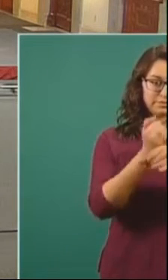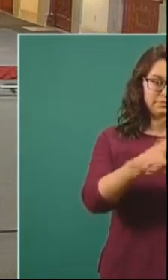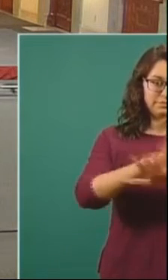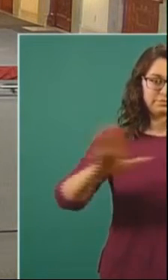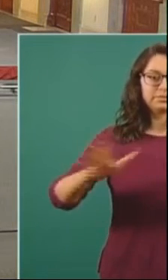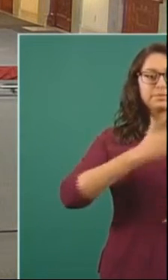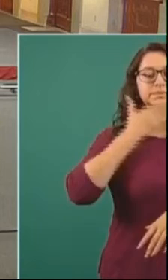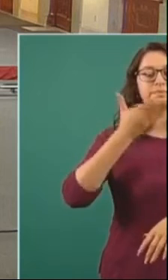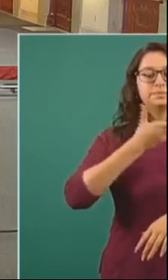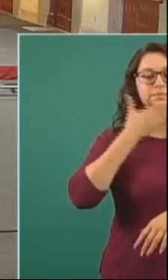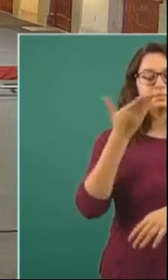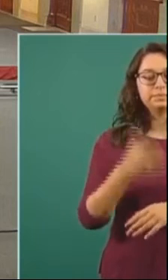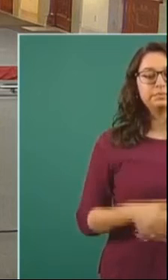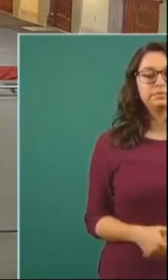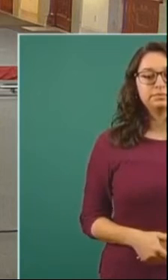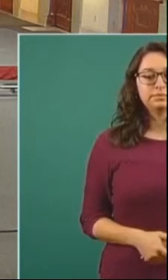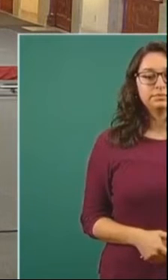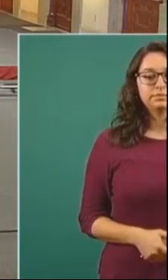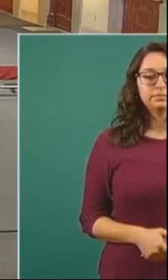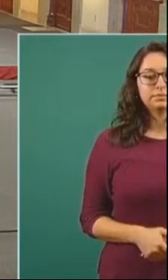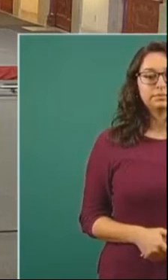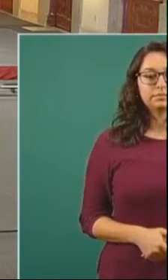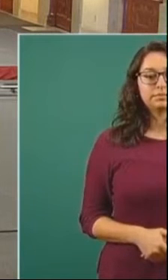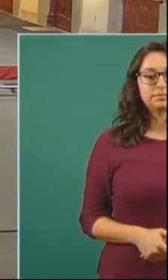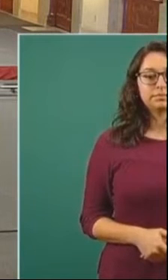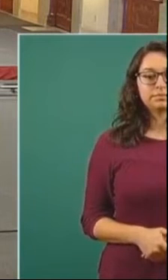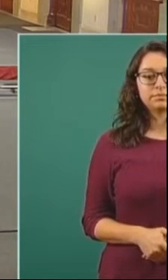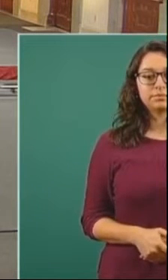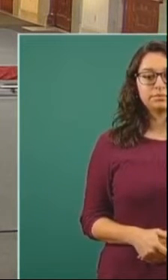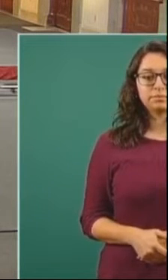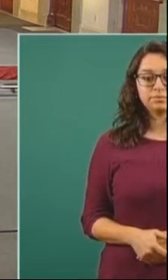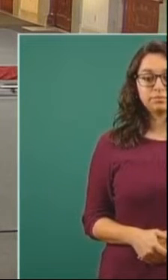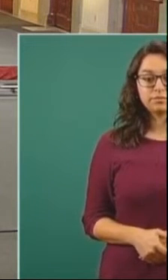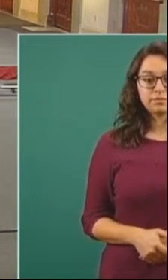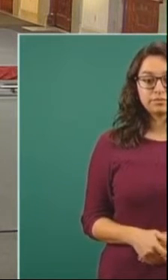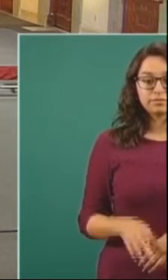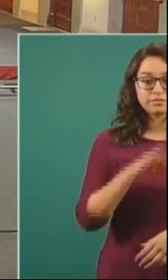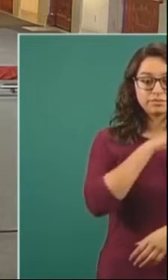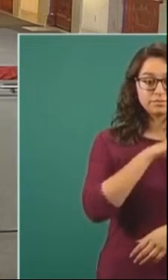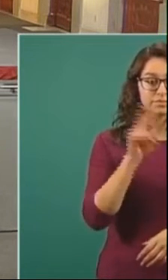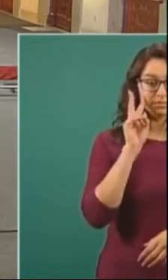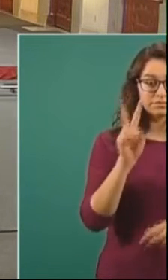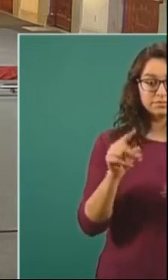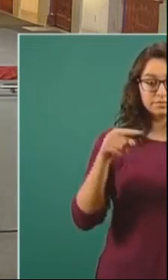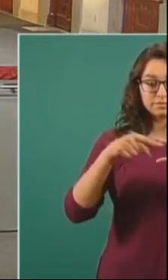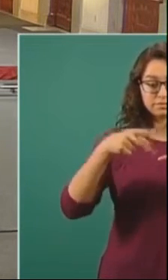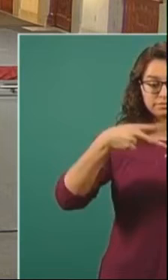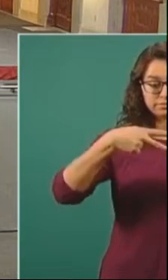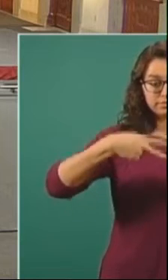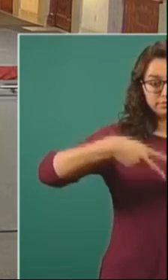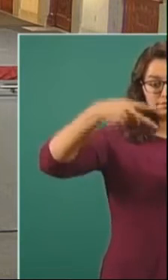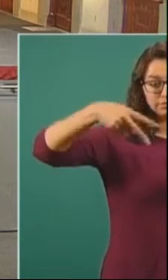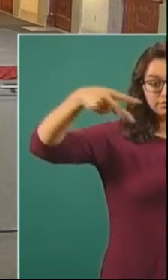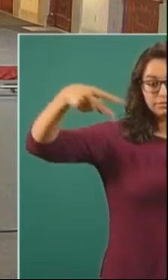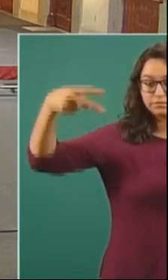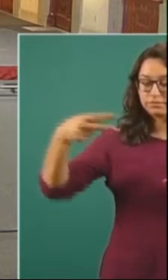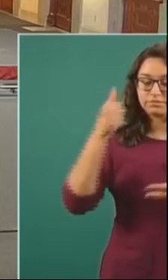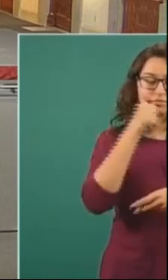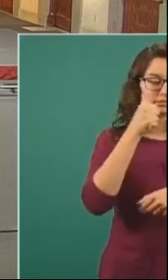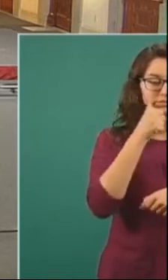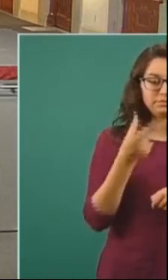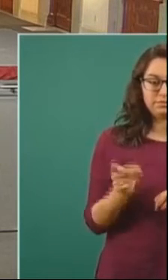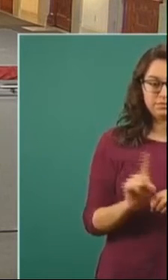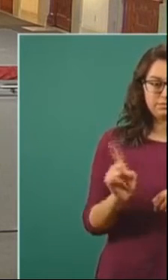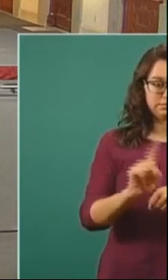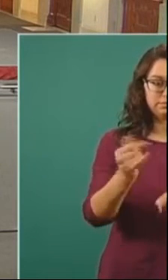V. Indicó que la parte técnica de la COFEPRIS, particularmente el Comité de Moléculas Nuevas, dio una recomendación favorable. El funcionario aclaró que